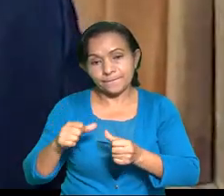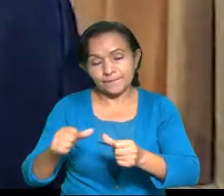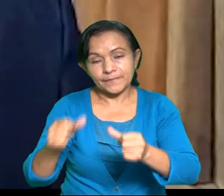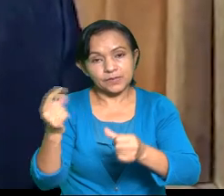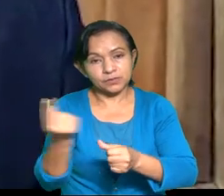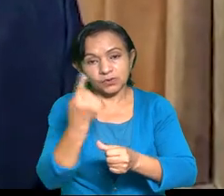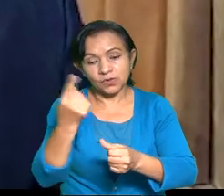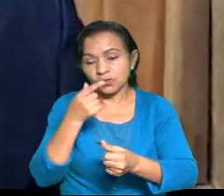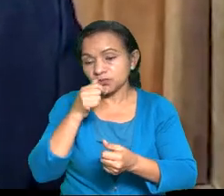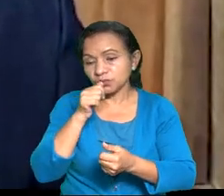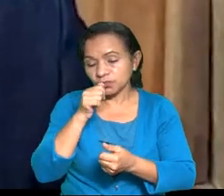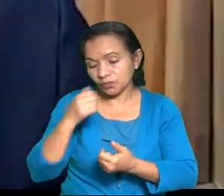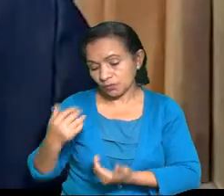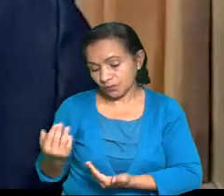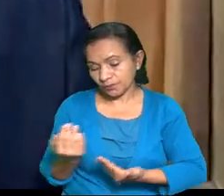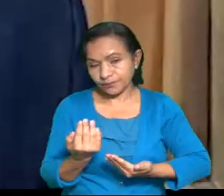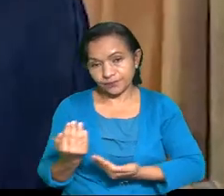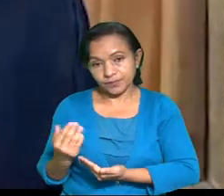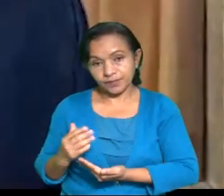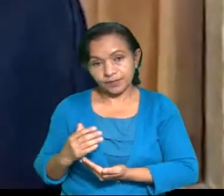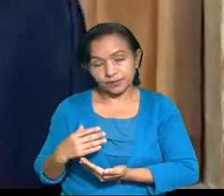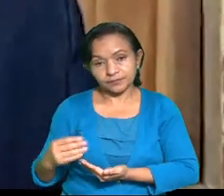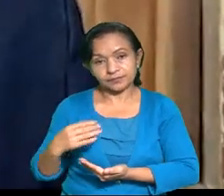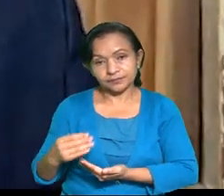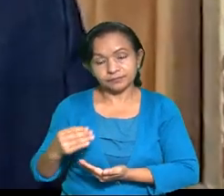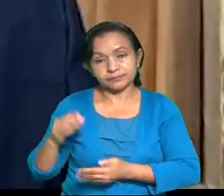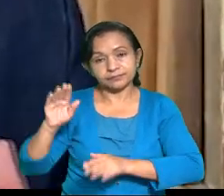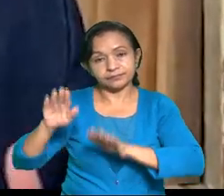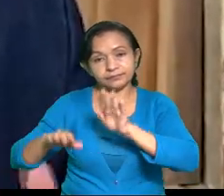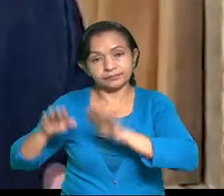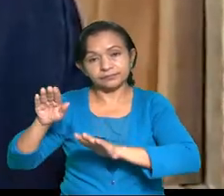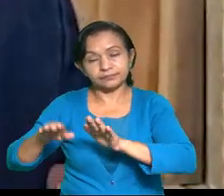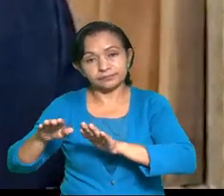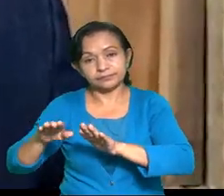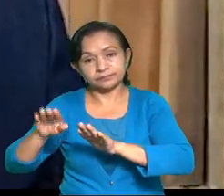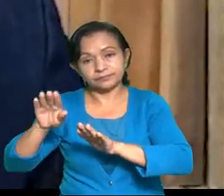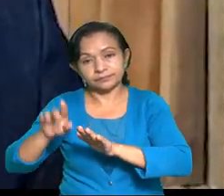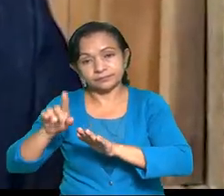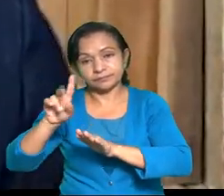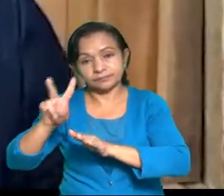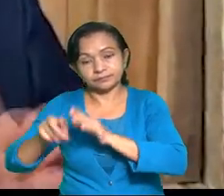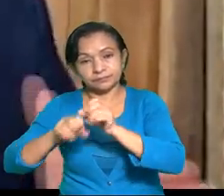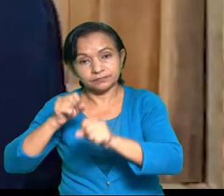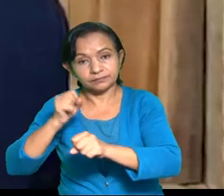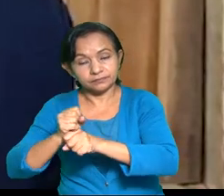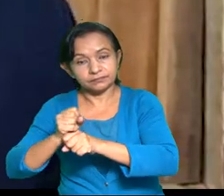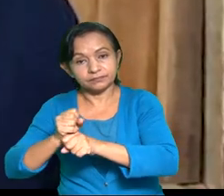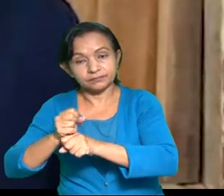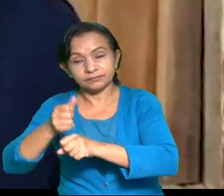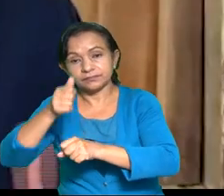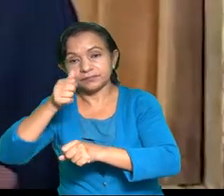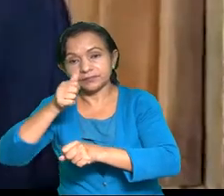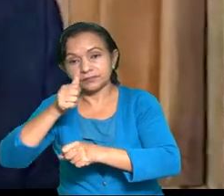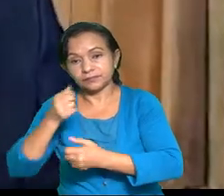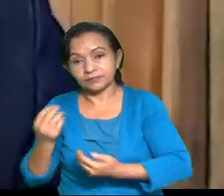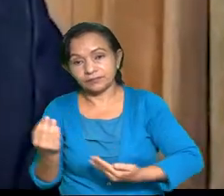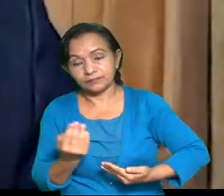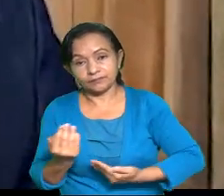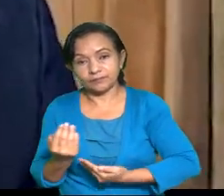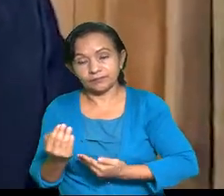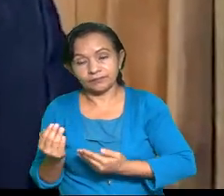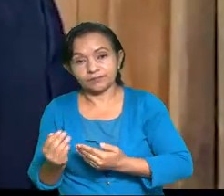leche materna, y de manera intercalada durante los primeros 2 años, es decir, leche materna